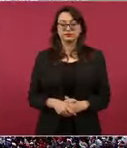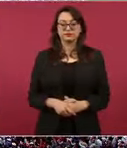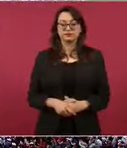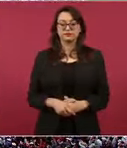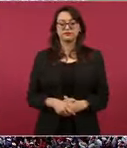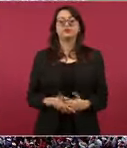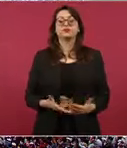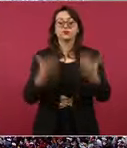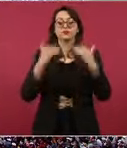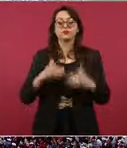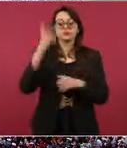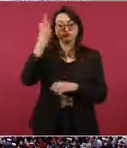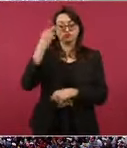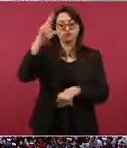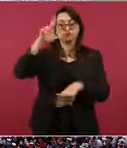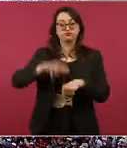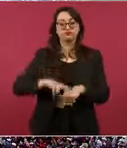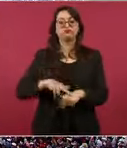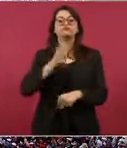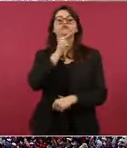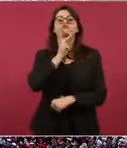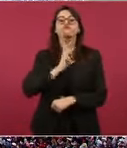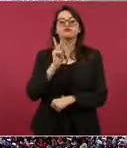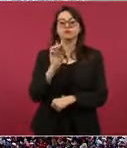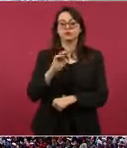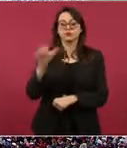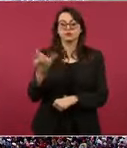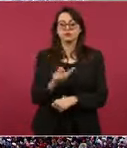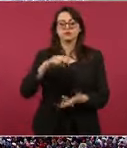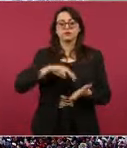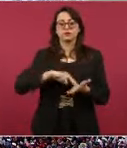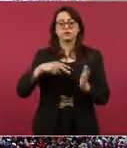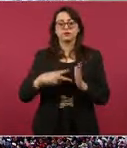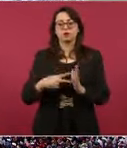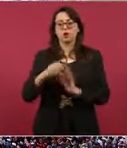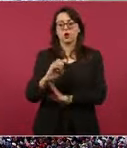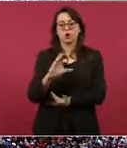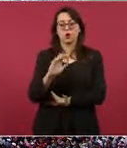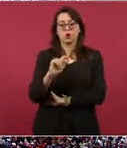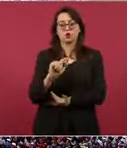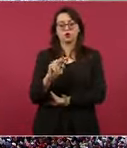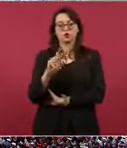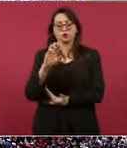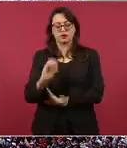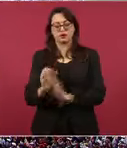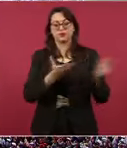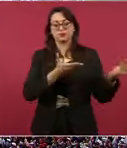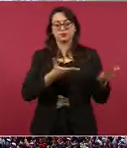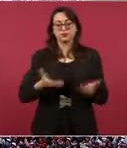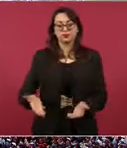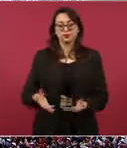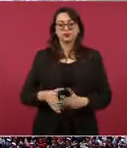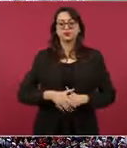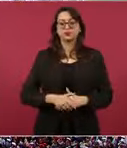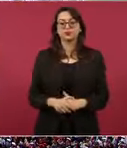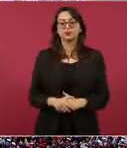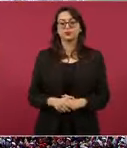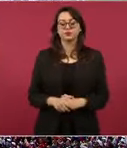El director general de Petróleos Mexicanos, ingeniero Octavio Romero Oropeza, hará uso de la palabra.